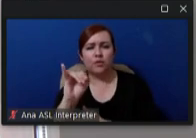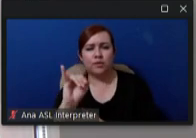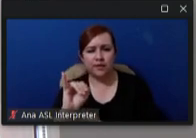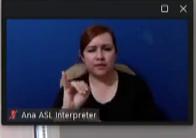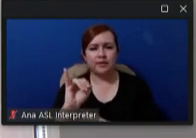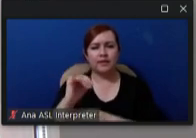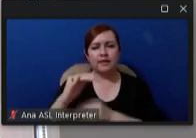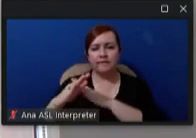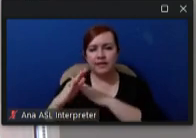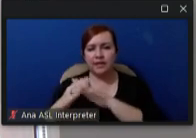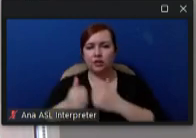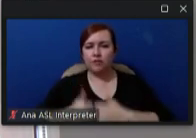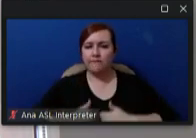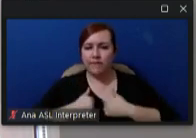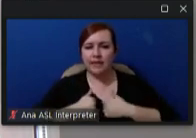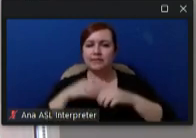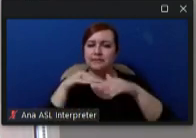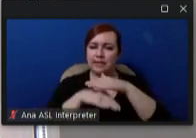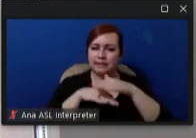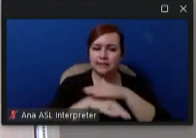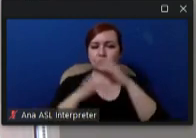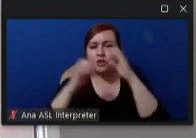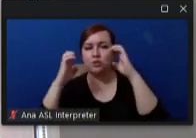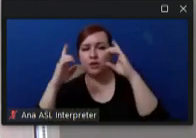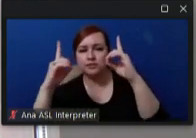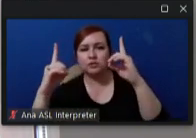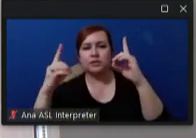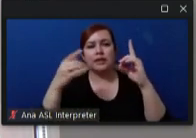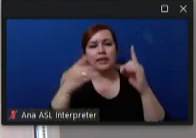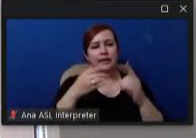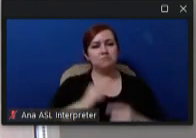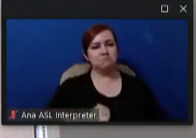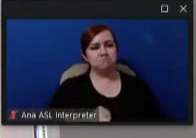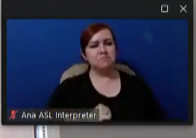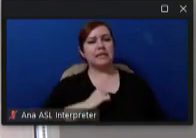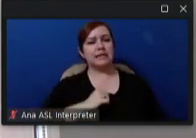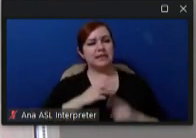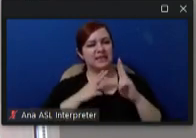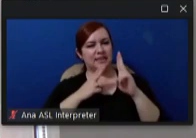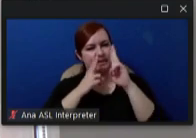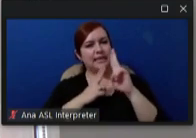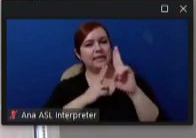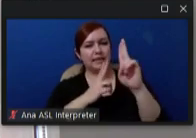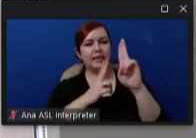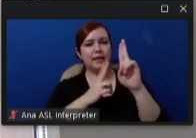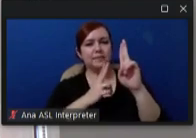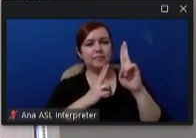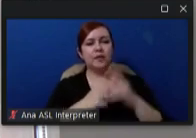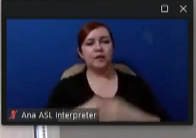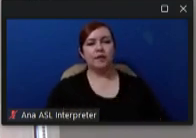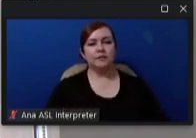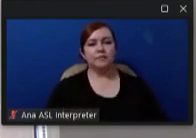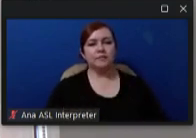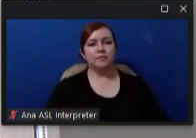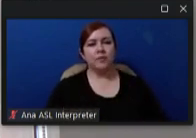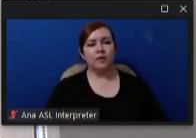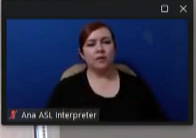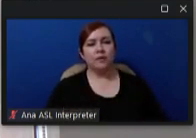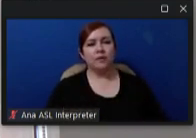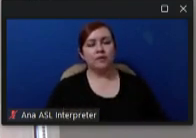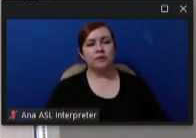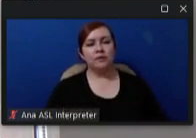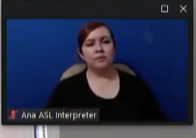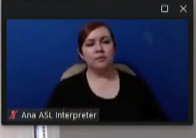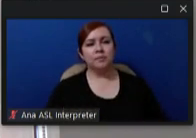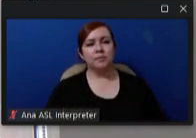salvan vidas. En un contexto global afectado por conflictos, inestabilidad económica y desafíos ambientales,